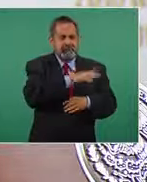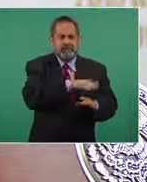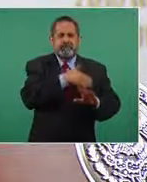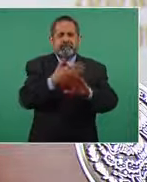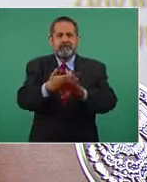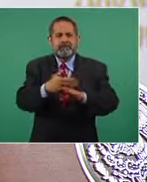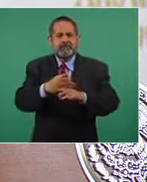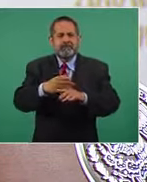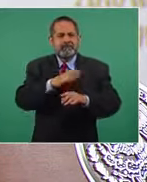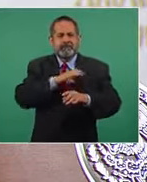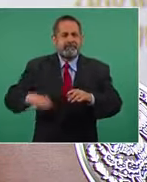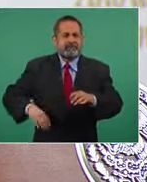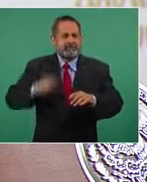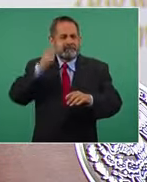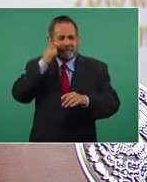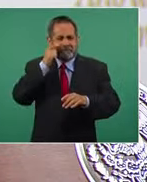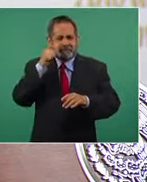Guerrero.